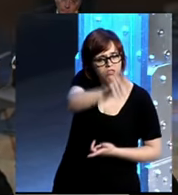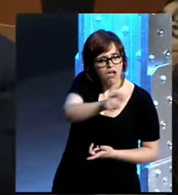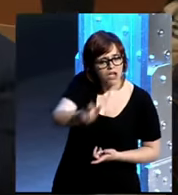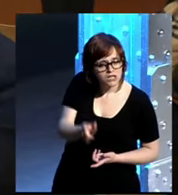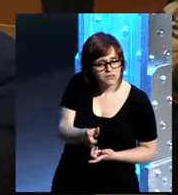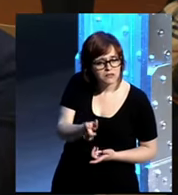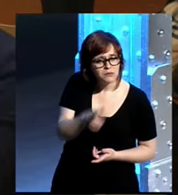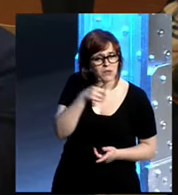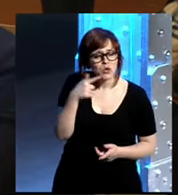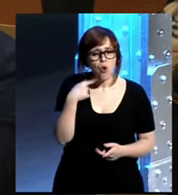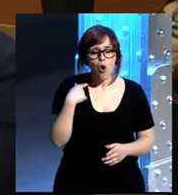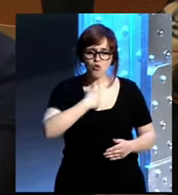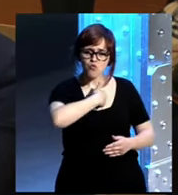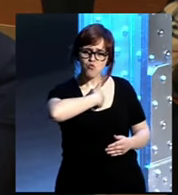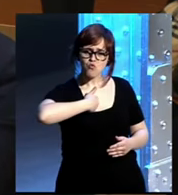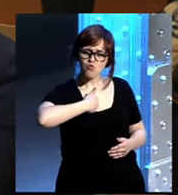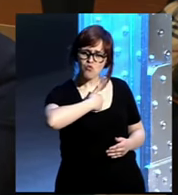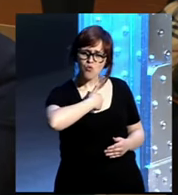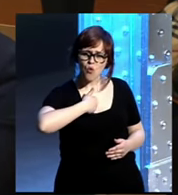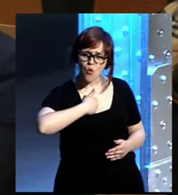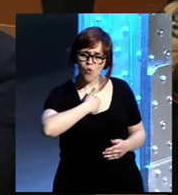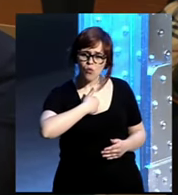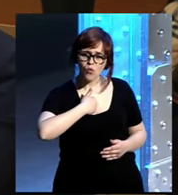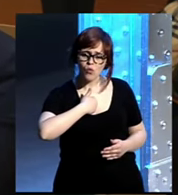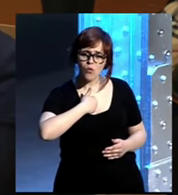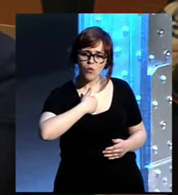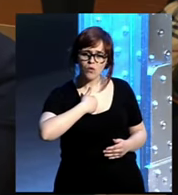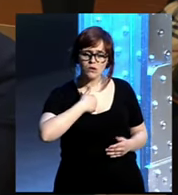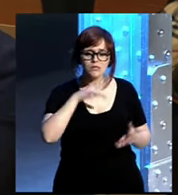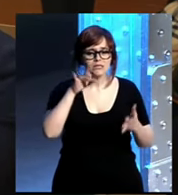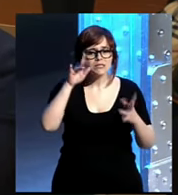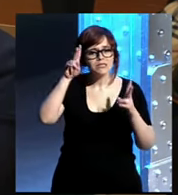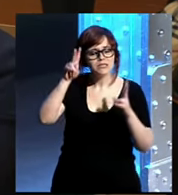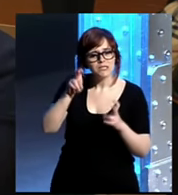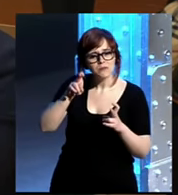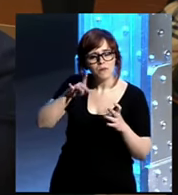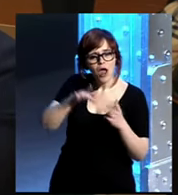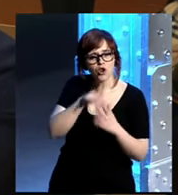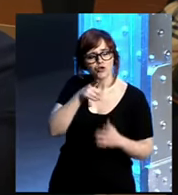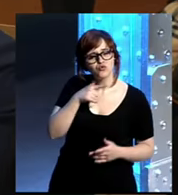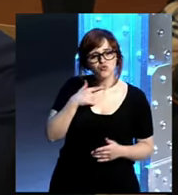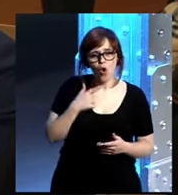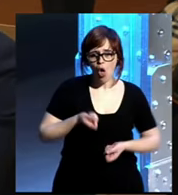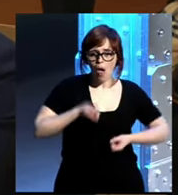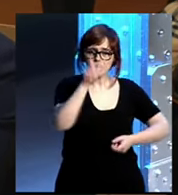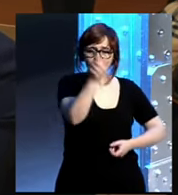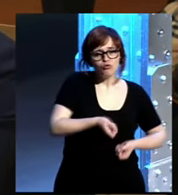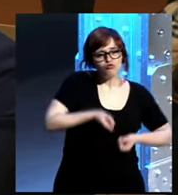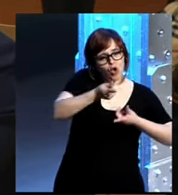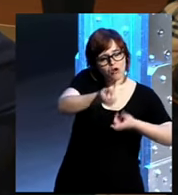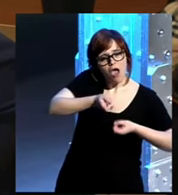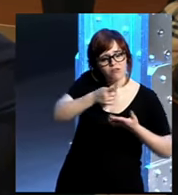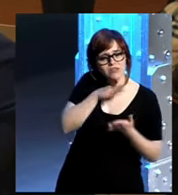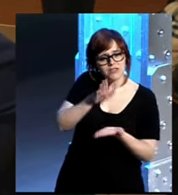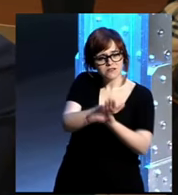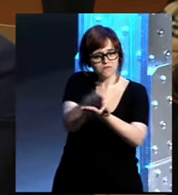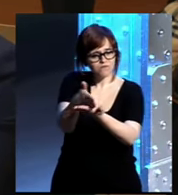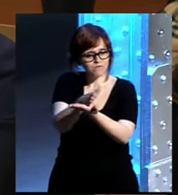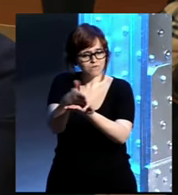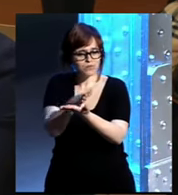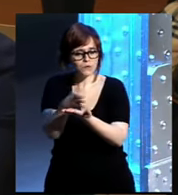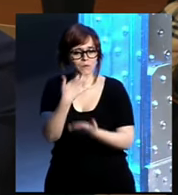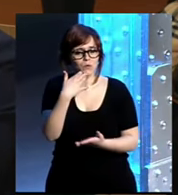el papel que tiene o que debería tener la ayuda oficial al desarrollo, los donantes bilaterales. En el caso particular de España, el papel que tiene o que podría tener